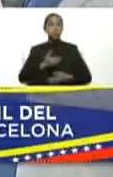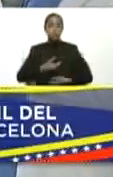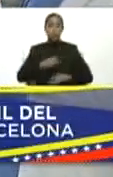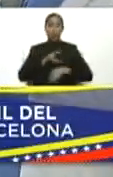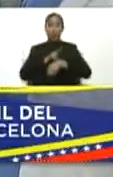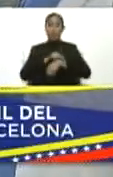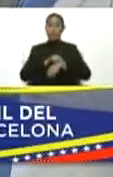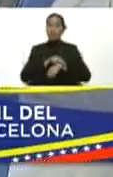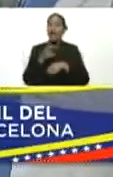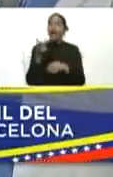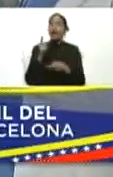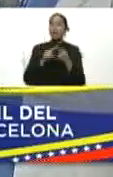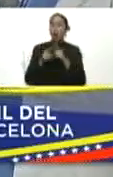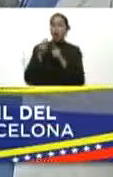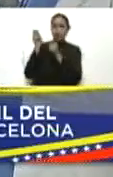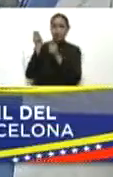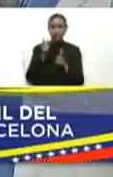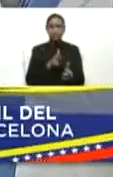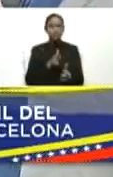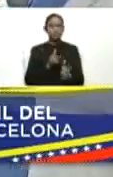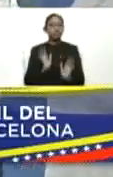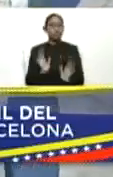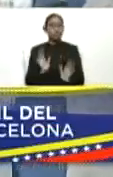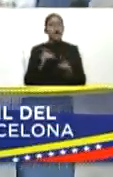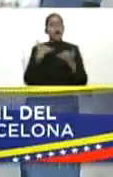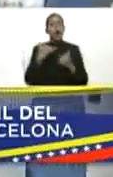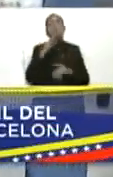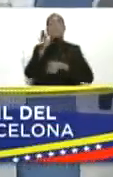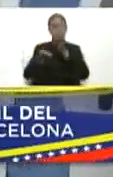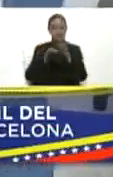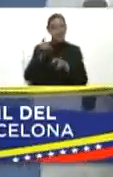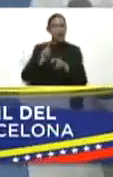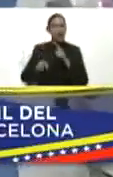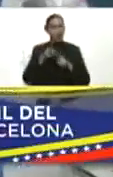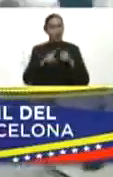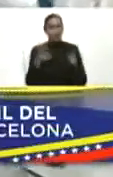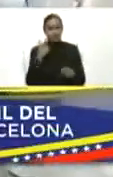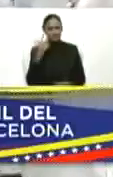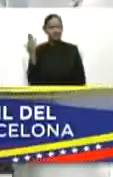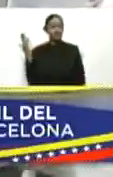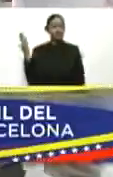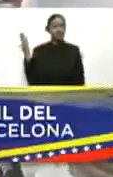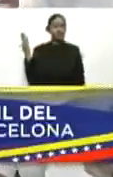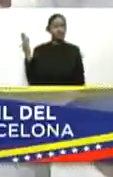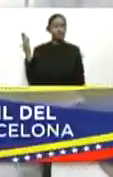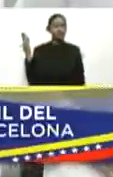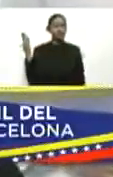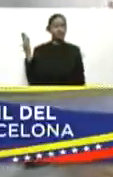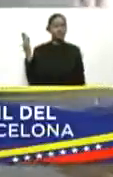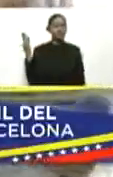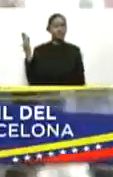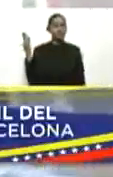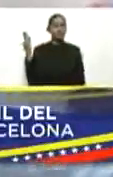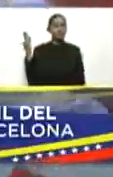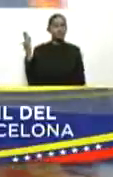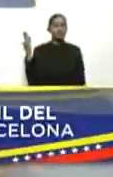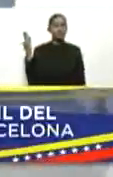equipos. Vamos a explicar los equipos entonces. Sí. ¿Ah? ¿Quién explica los equipos mientras yo saludo aquí el personal?